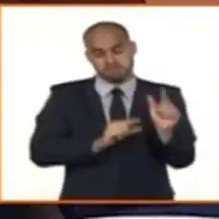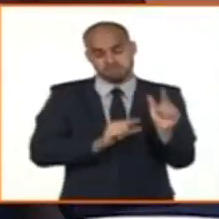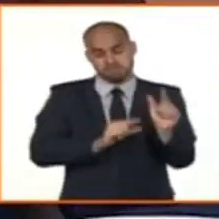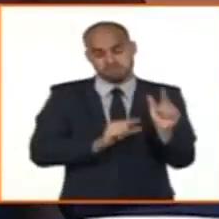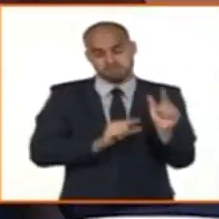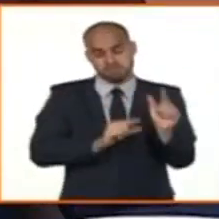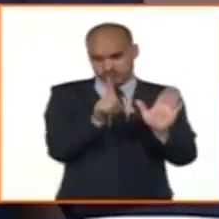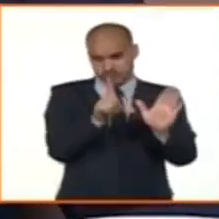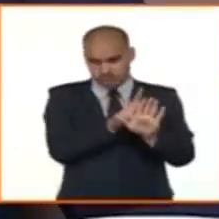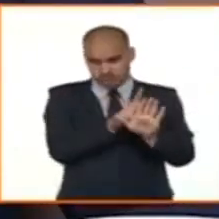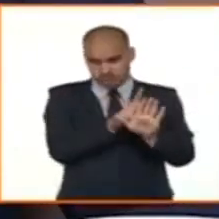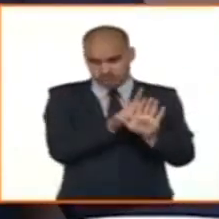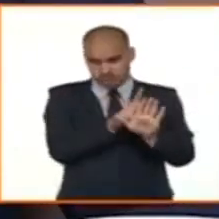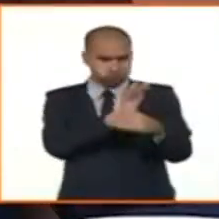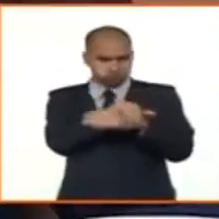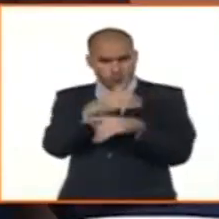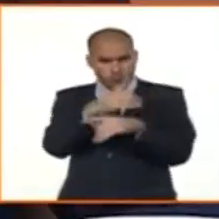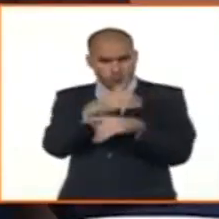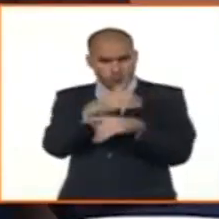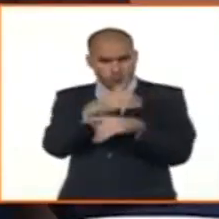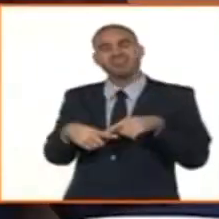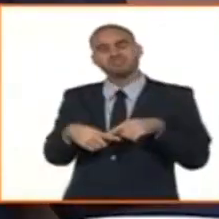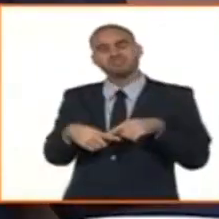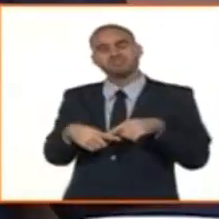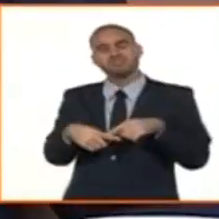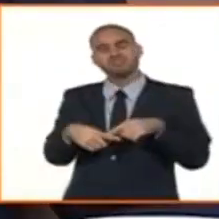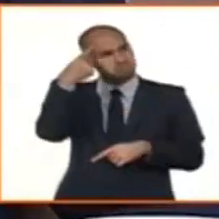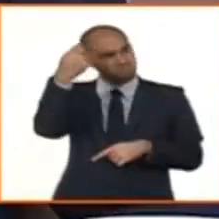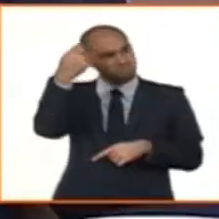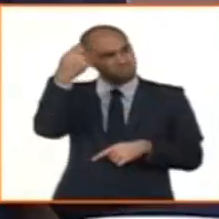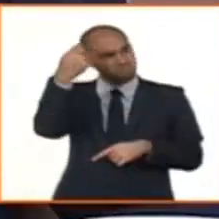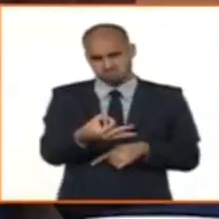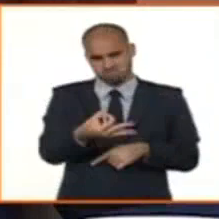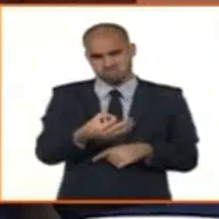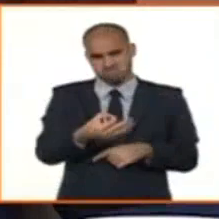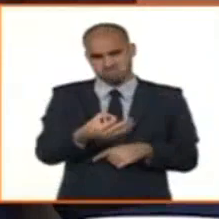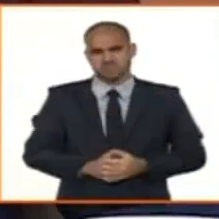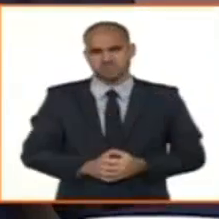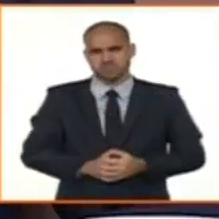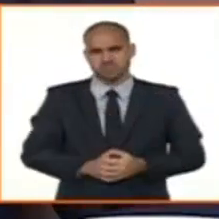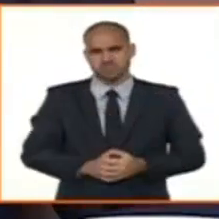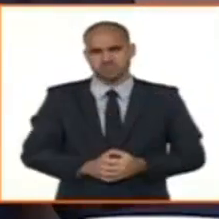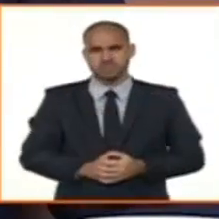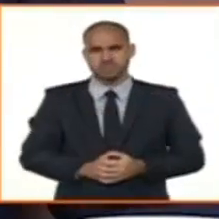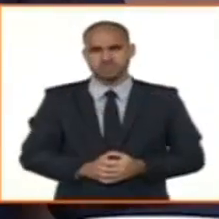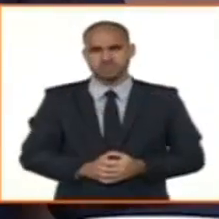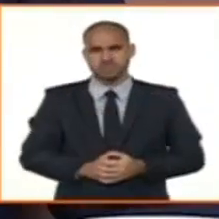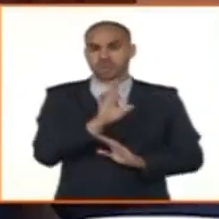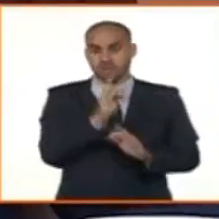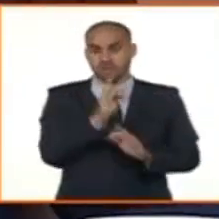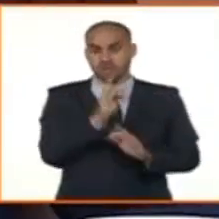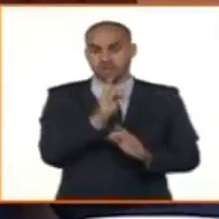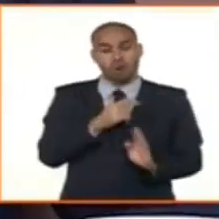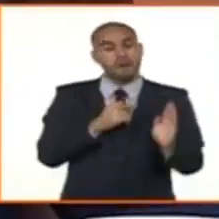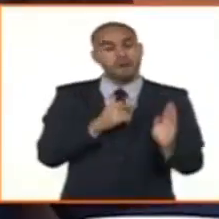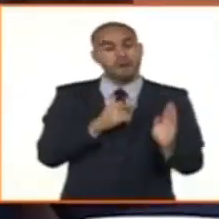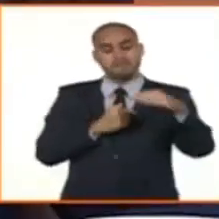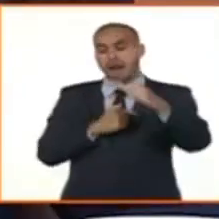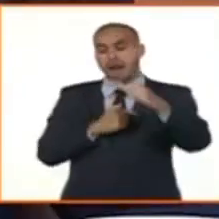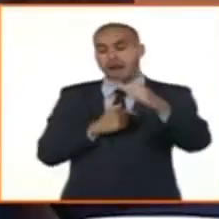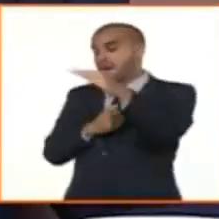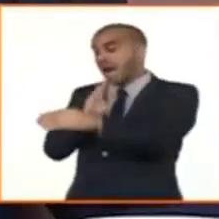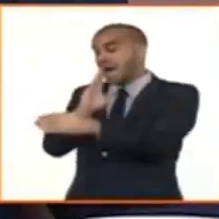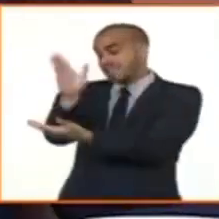la seguridad o el convencimiento singular y muy particular de los cubanos de que una vez llegue a Estados Unidos podrá cumplir su objetivo